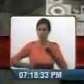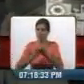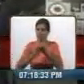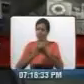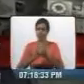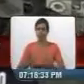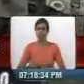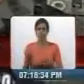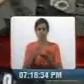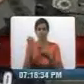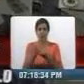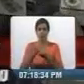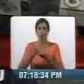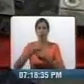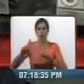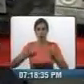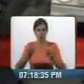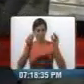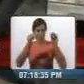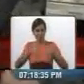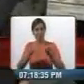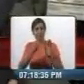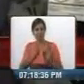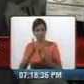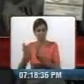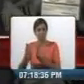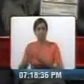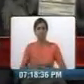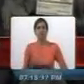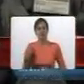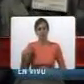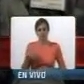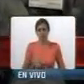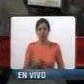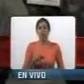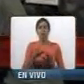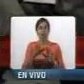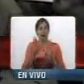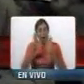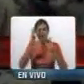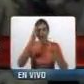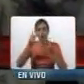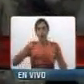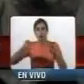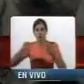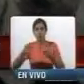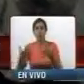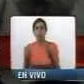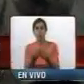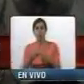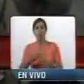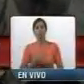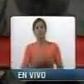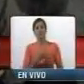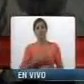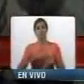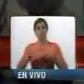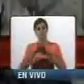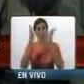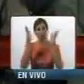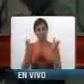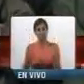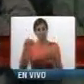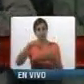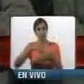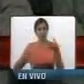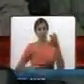Hemos trabajado coordinadamente para atender todas estas situaciones con el señor ministro del Poder Popular para el Interior y